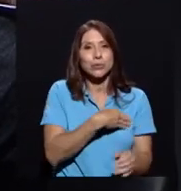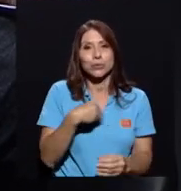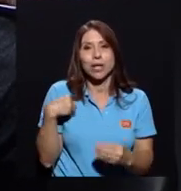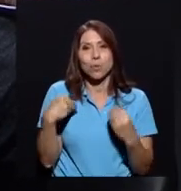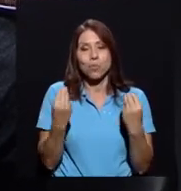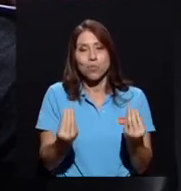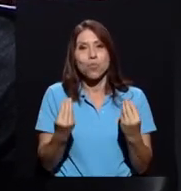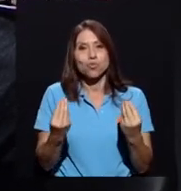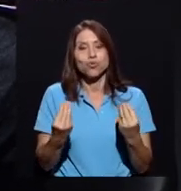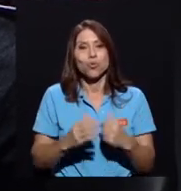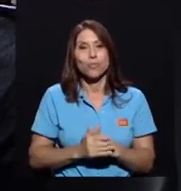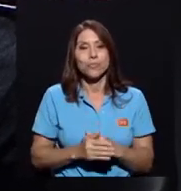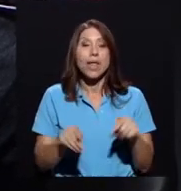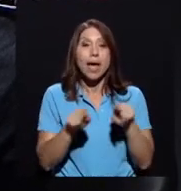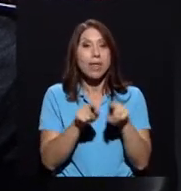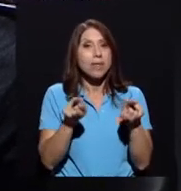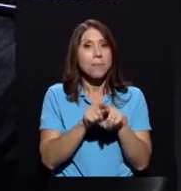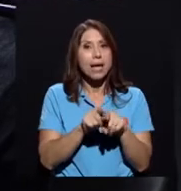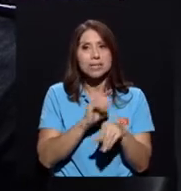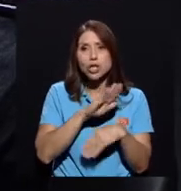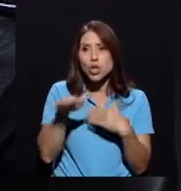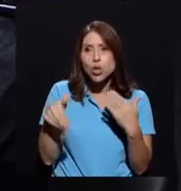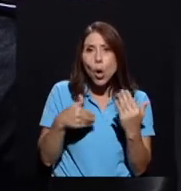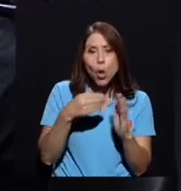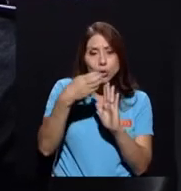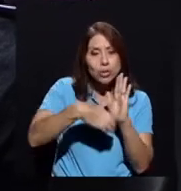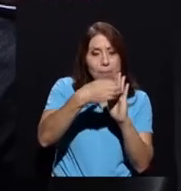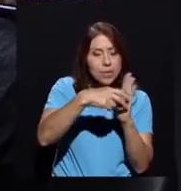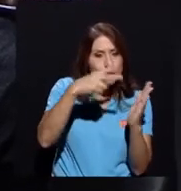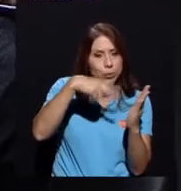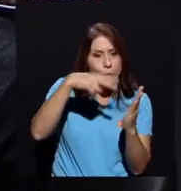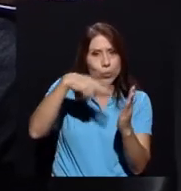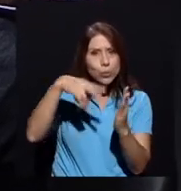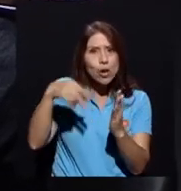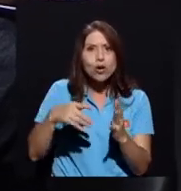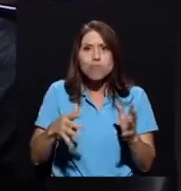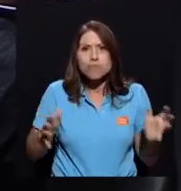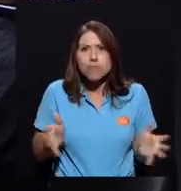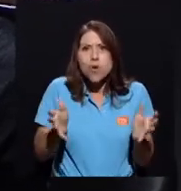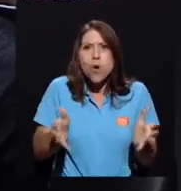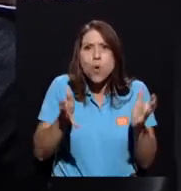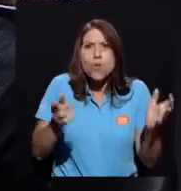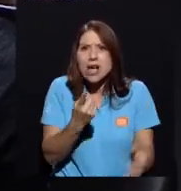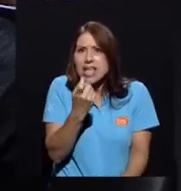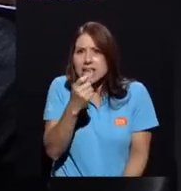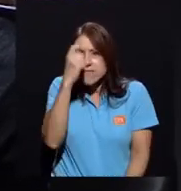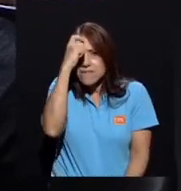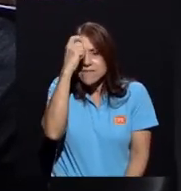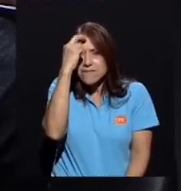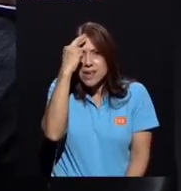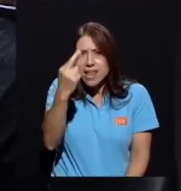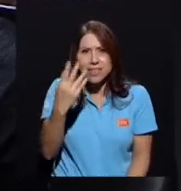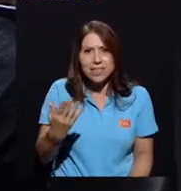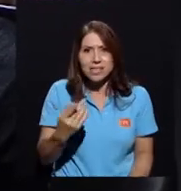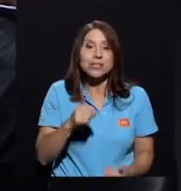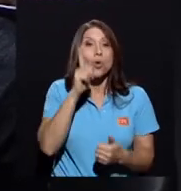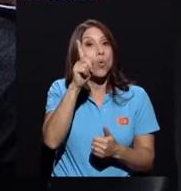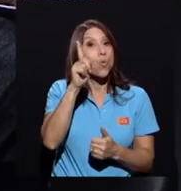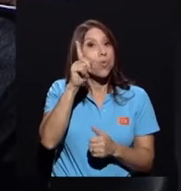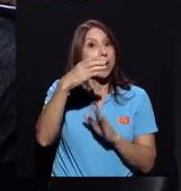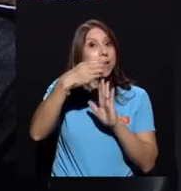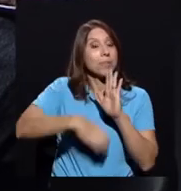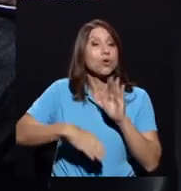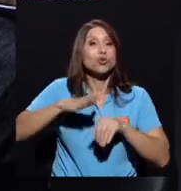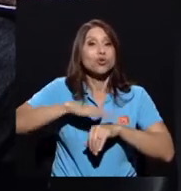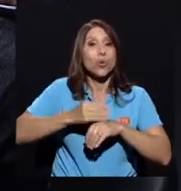además todos son muy provocadores y muy irreverentes uno sobre el dinero ya que lo